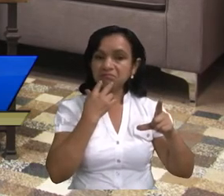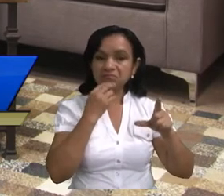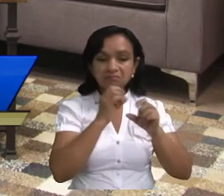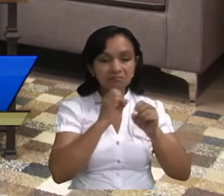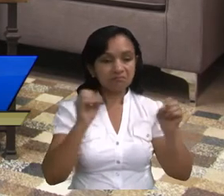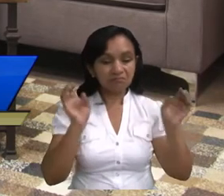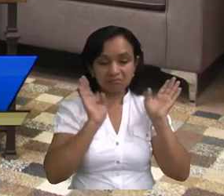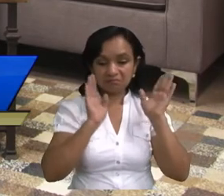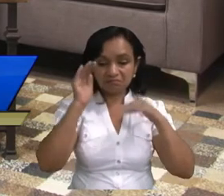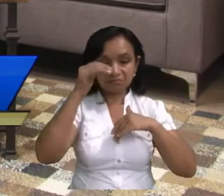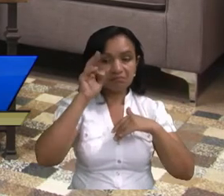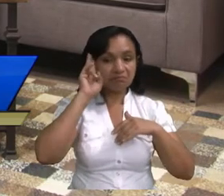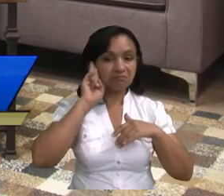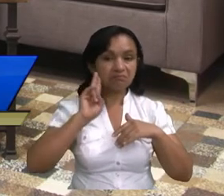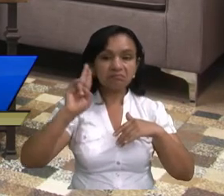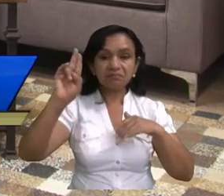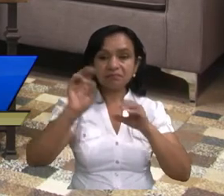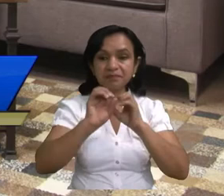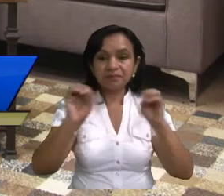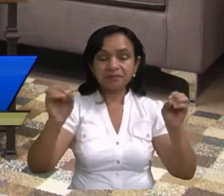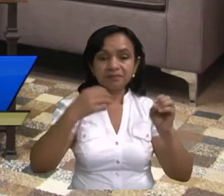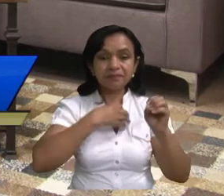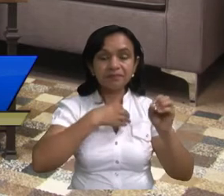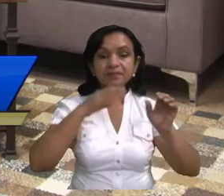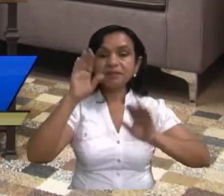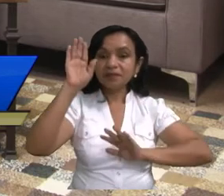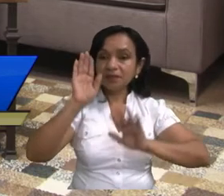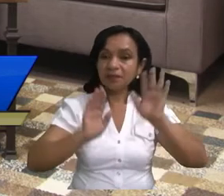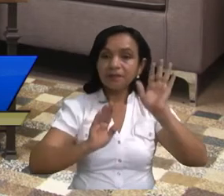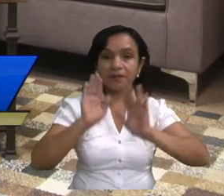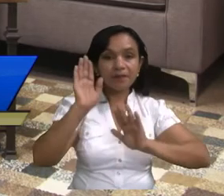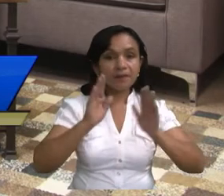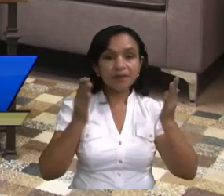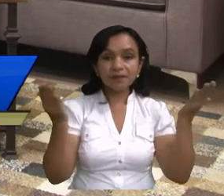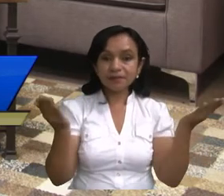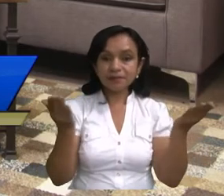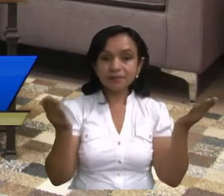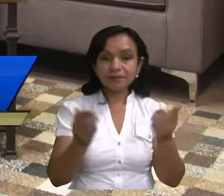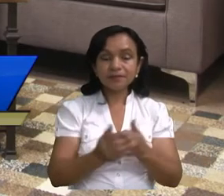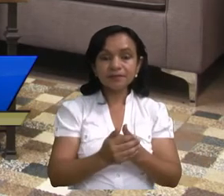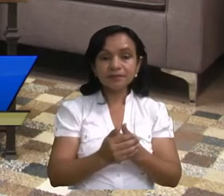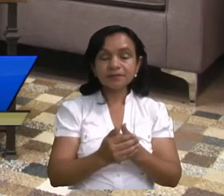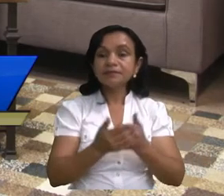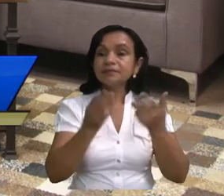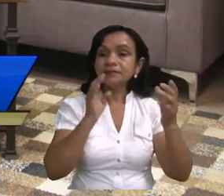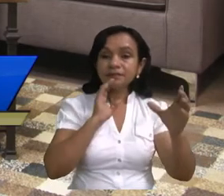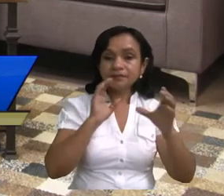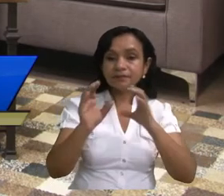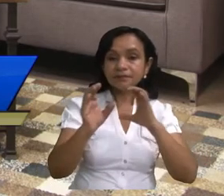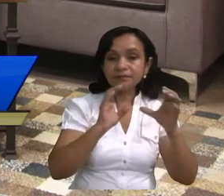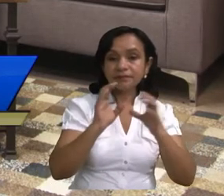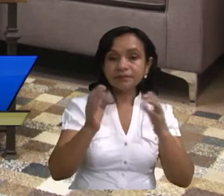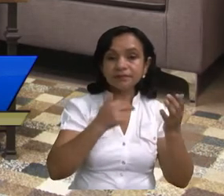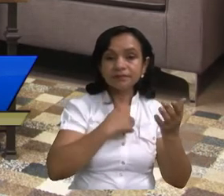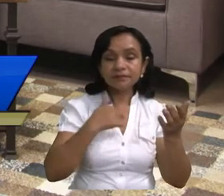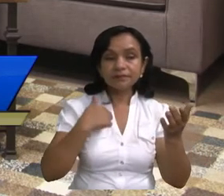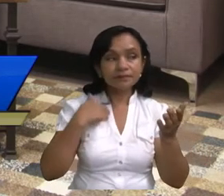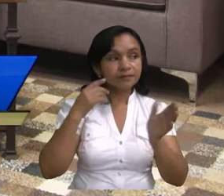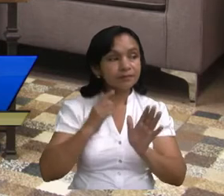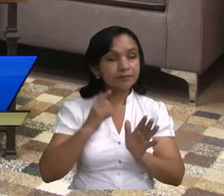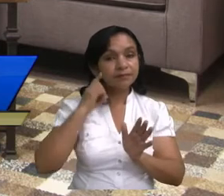título universitario que les certifique su participación. Y esa comunicación que permita